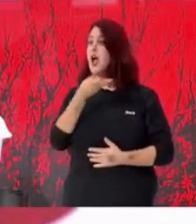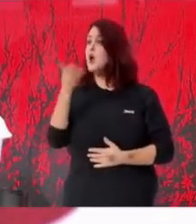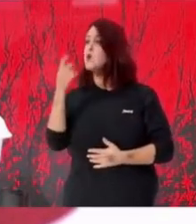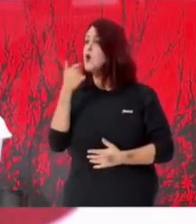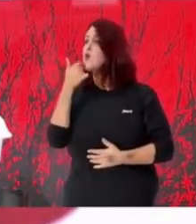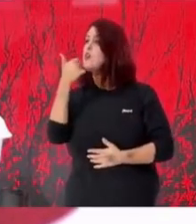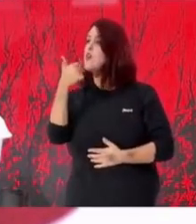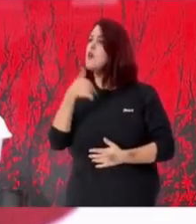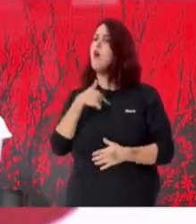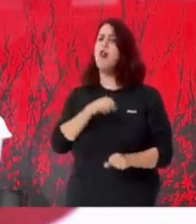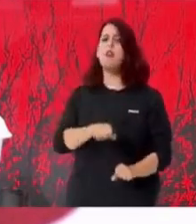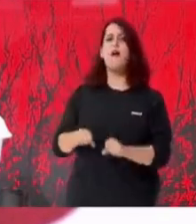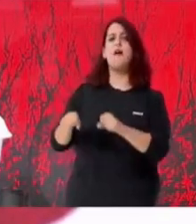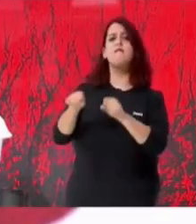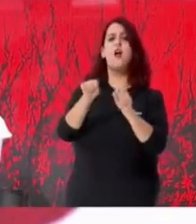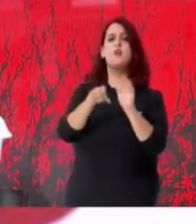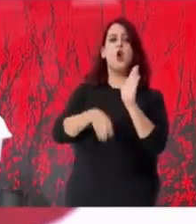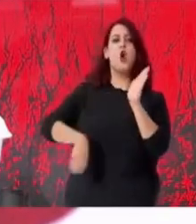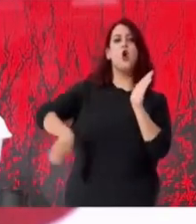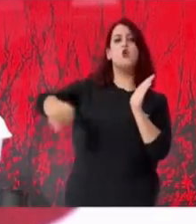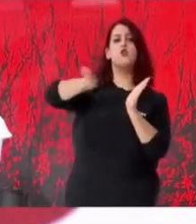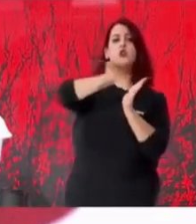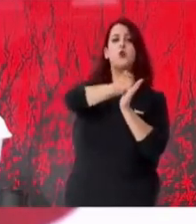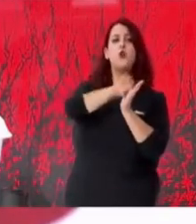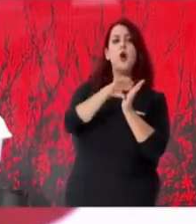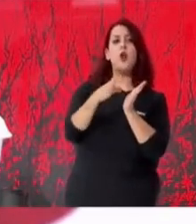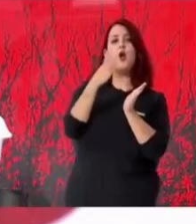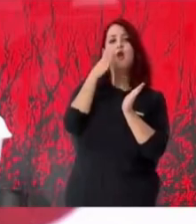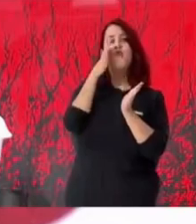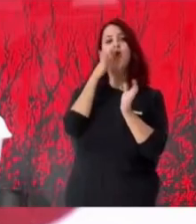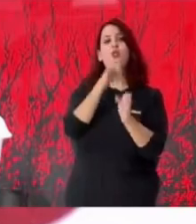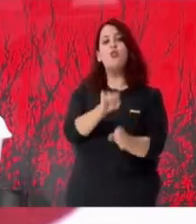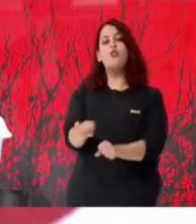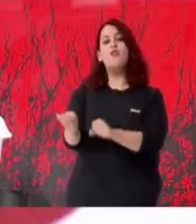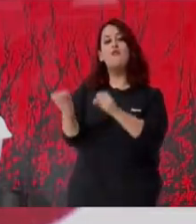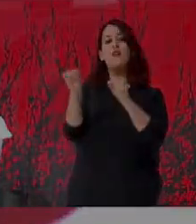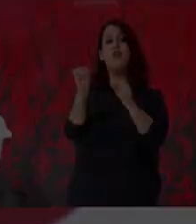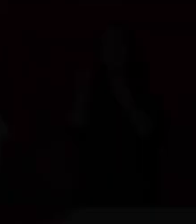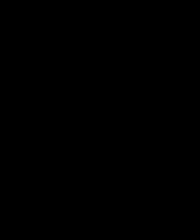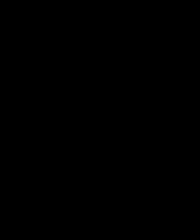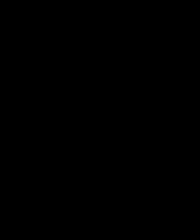defender la Constitución se atrevan a defenderla no cumpliéndola.